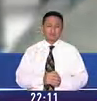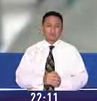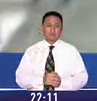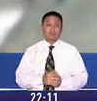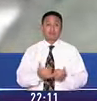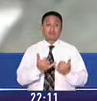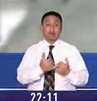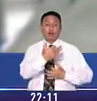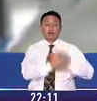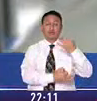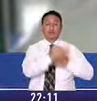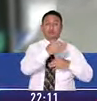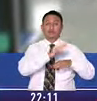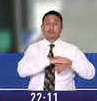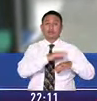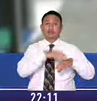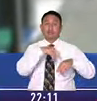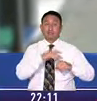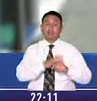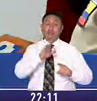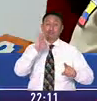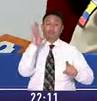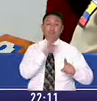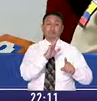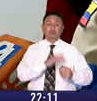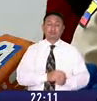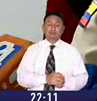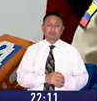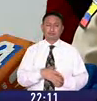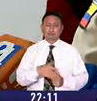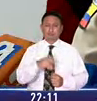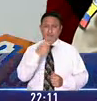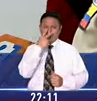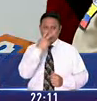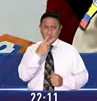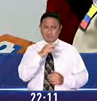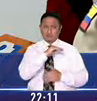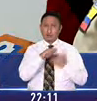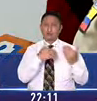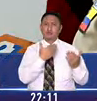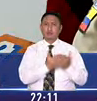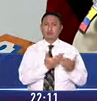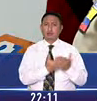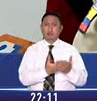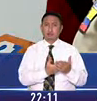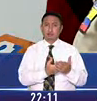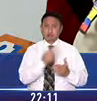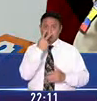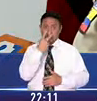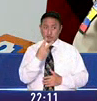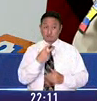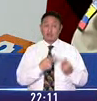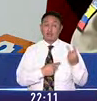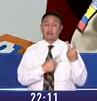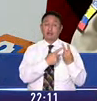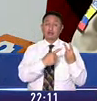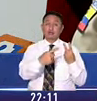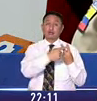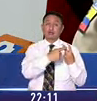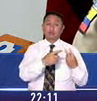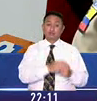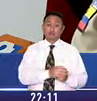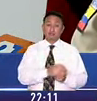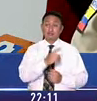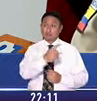serían procesados por el delito de intimidación. Al verificar ya todos los hechos, se verificó que estos ciudadanos no